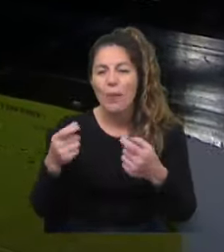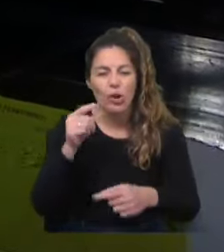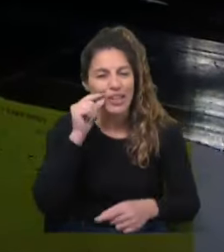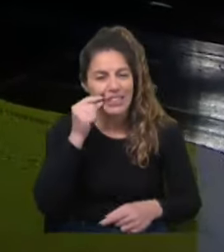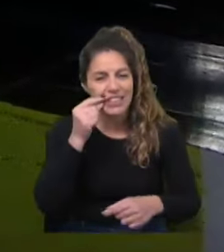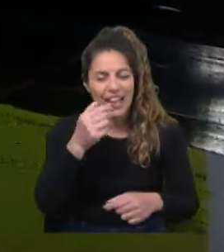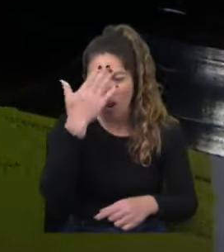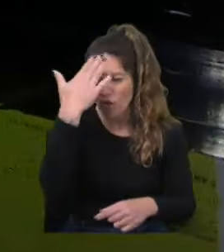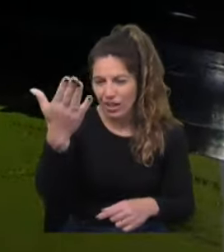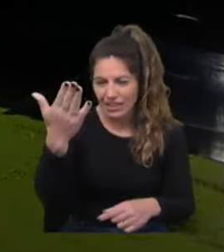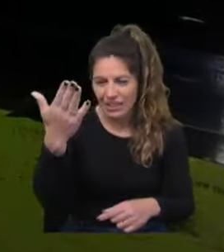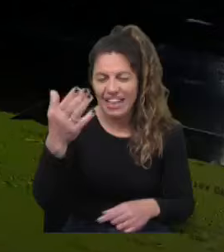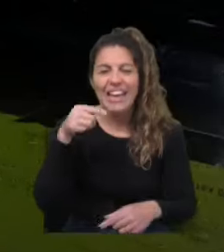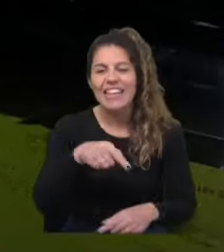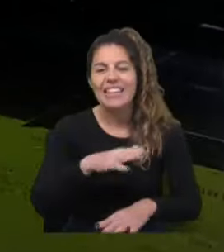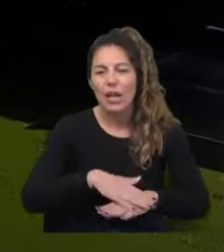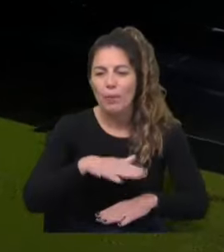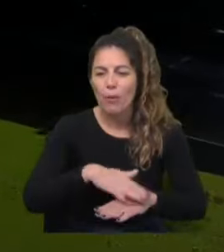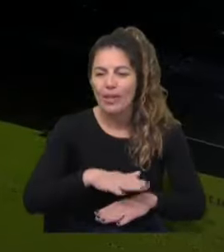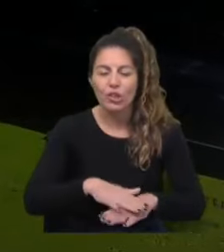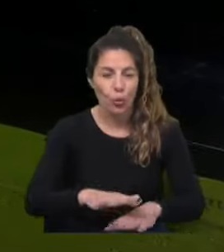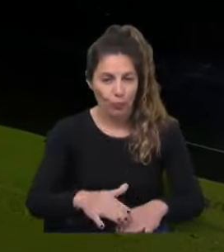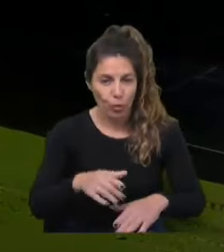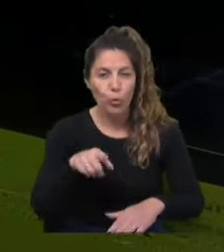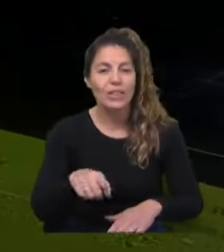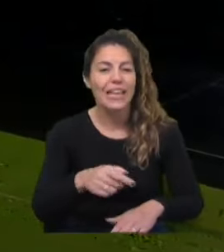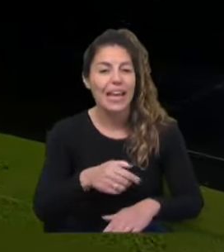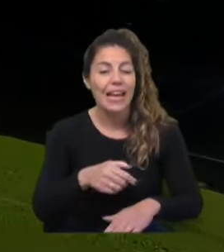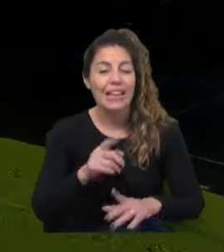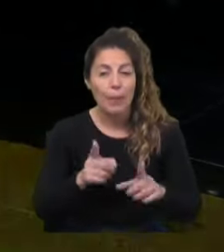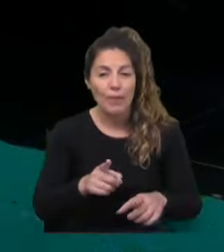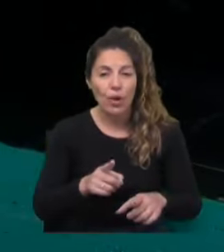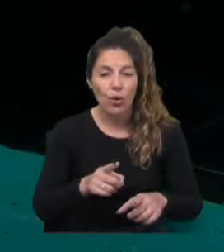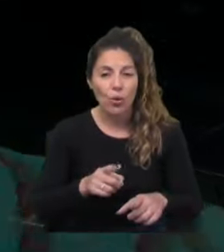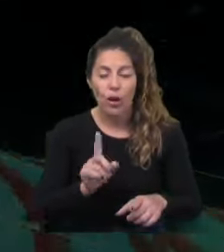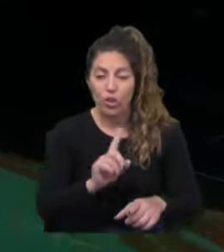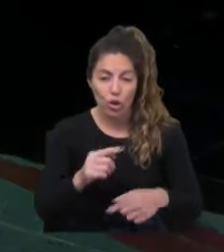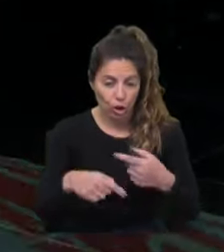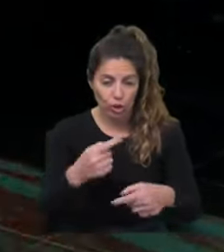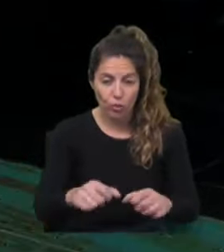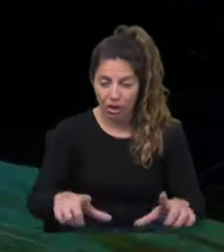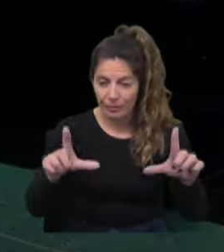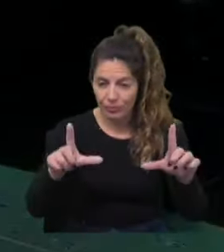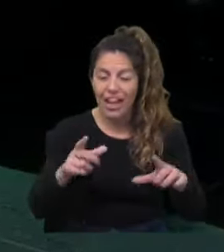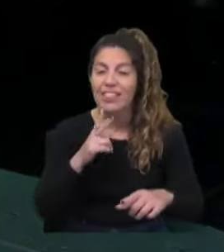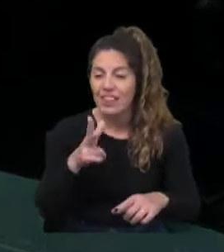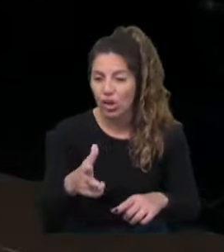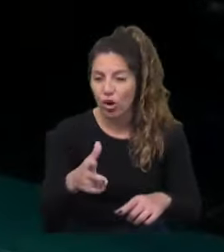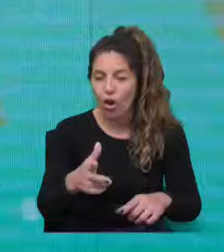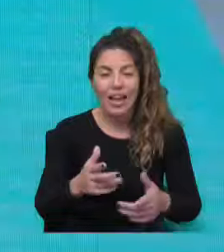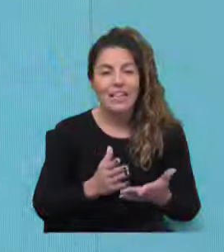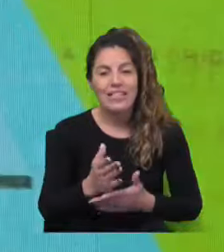Sereñistas al Frente Amplio en este momento? Muy bien. Usted, aparte, cuando se bajó de su precandidatura, dijo, bueno, siempre